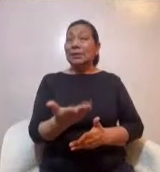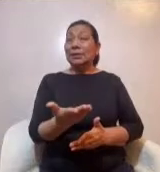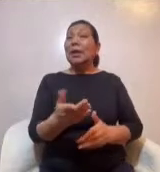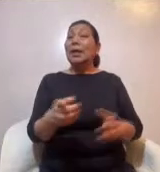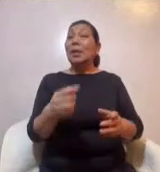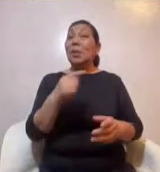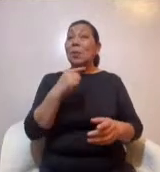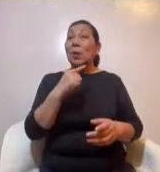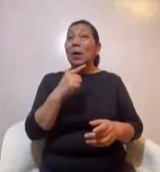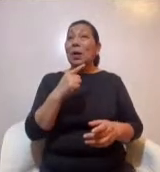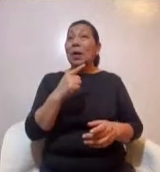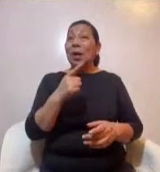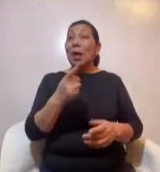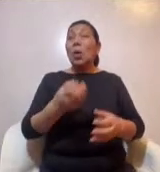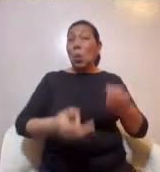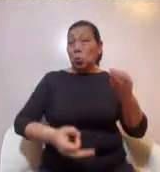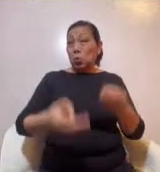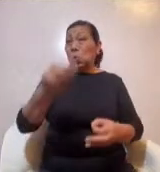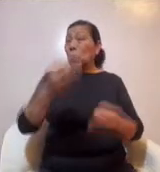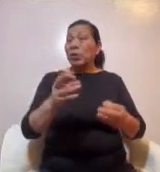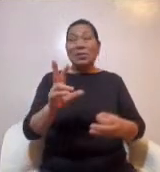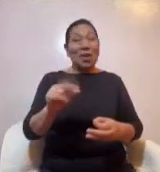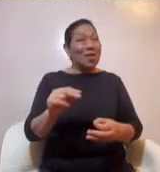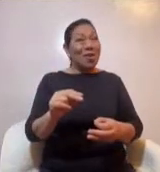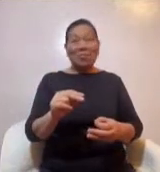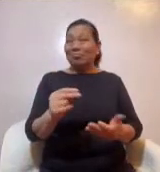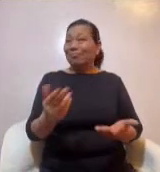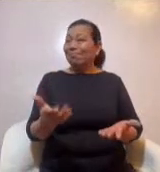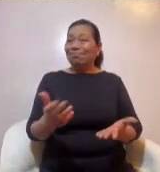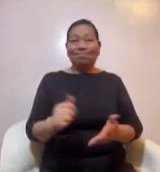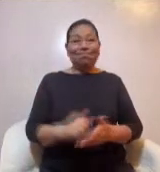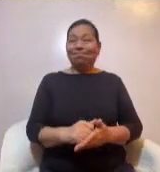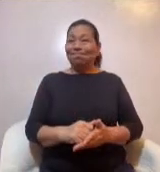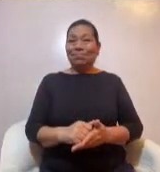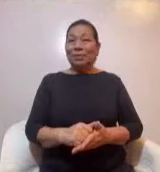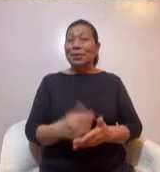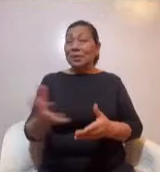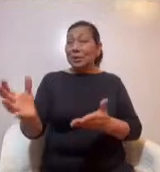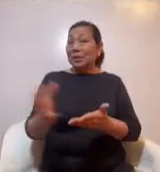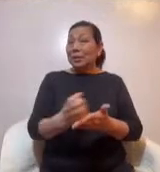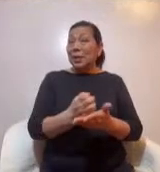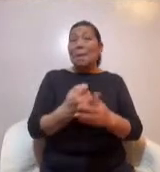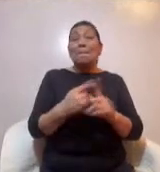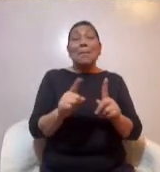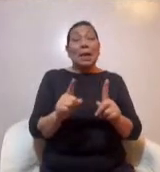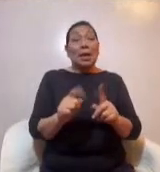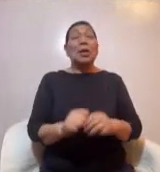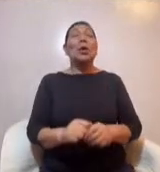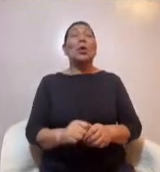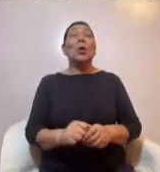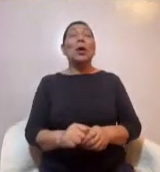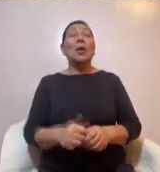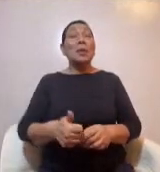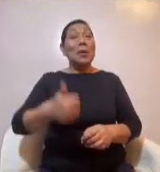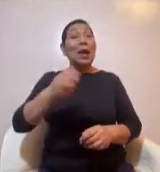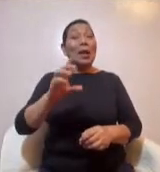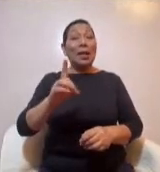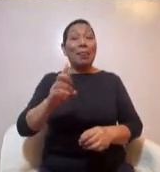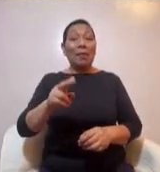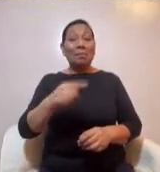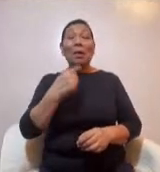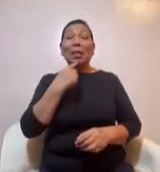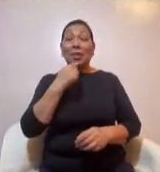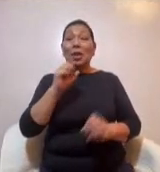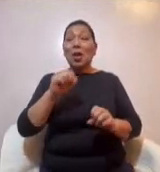mencionas, Candelaria, en la sentencia no lo recoge, sin embargo la